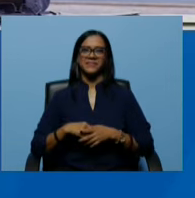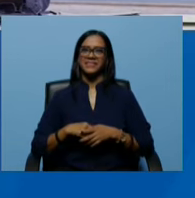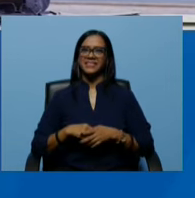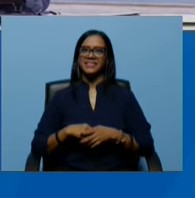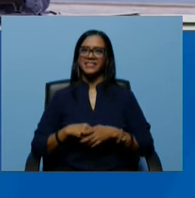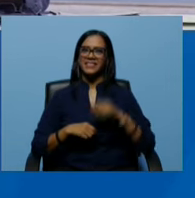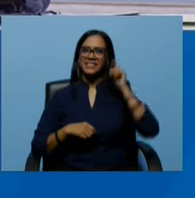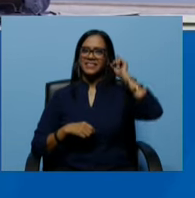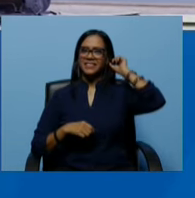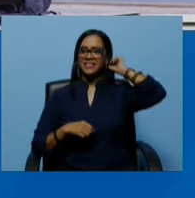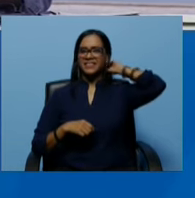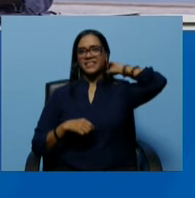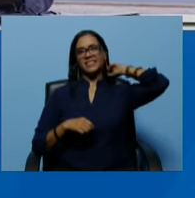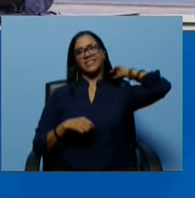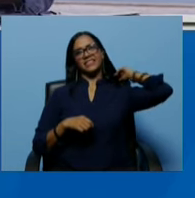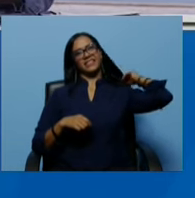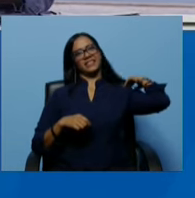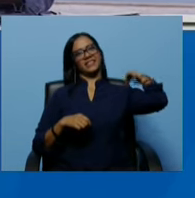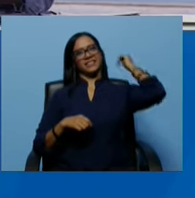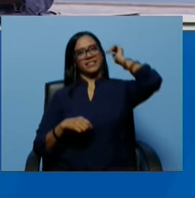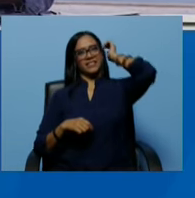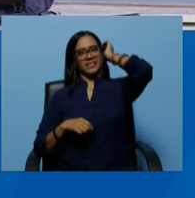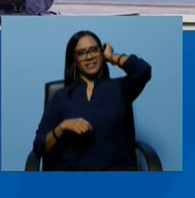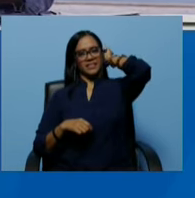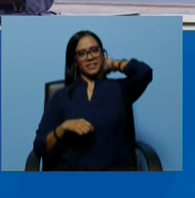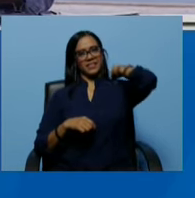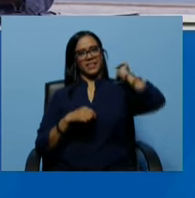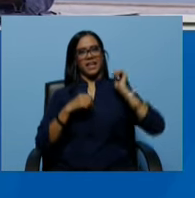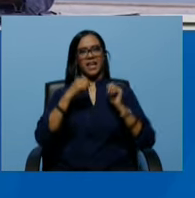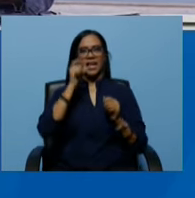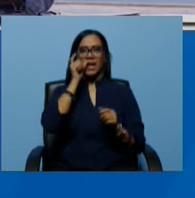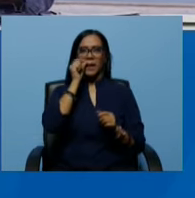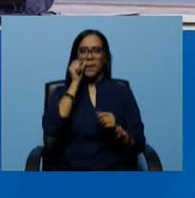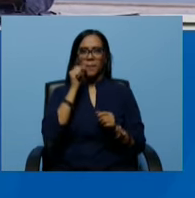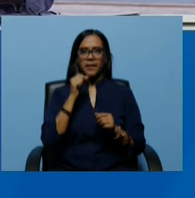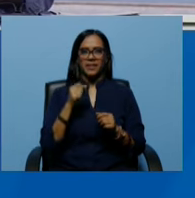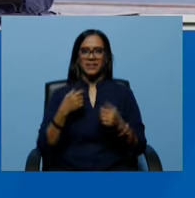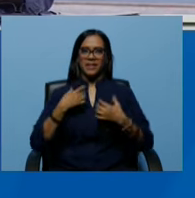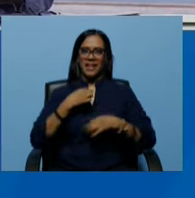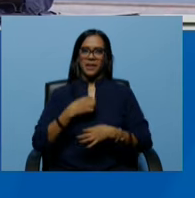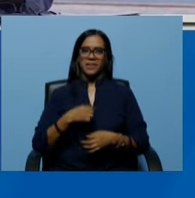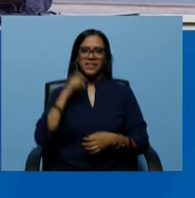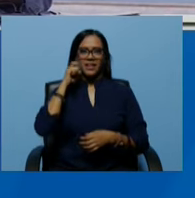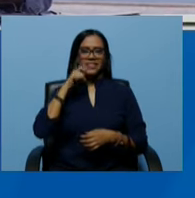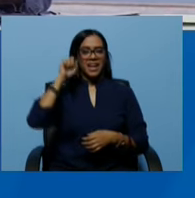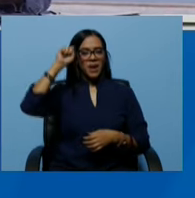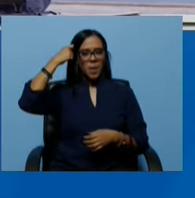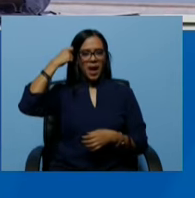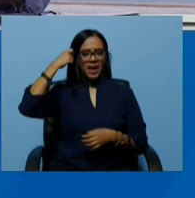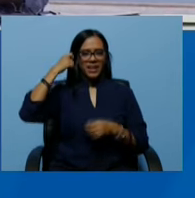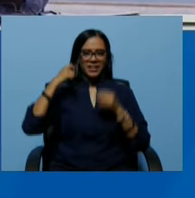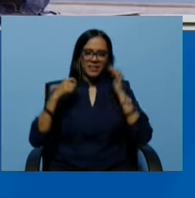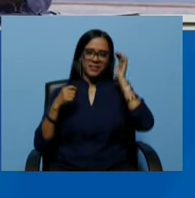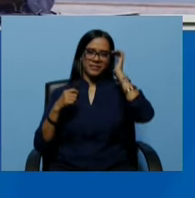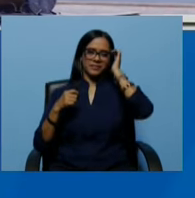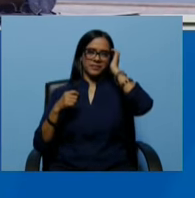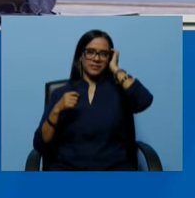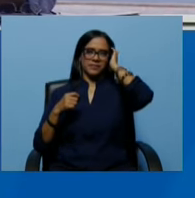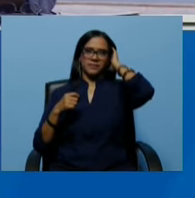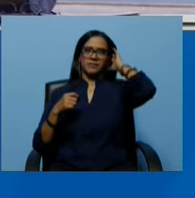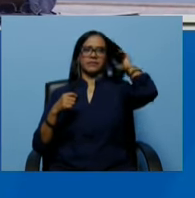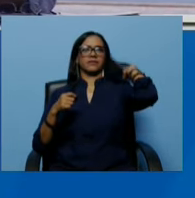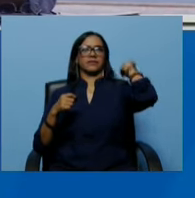El hombre de la camisa rosada, ¿se recuerdan alguno de ustedes? ¿Sí se acuerdan? El hombre de la camisa